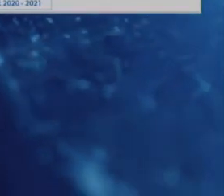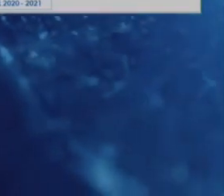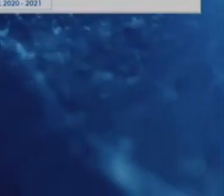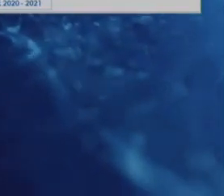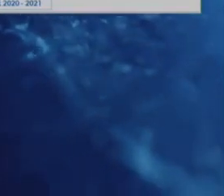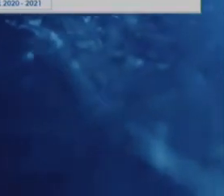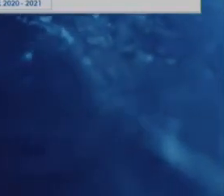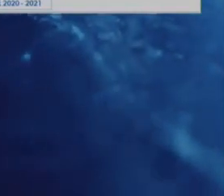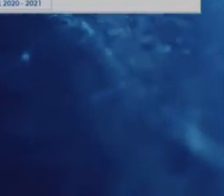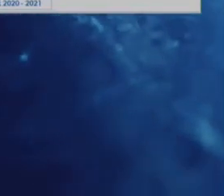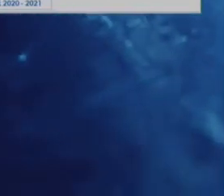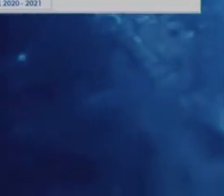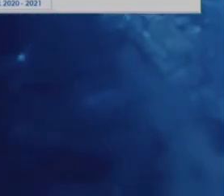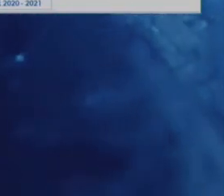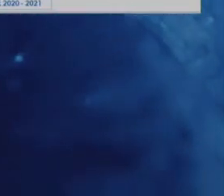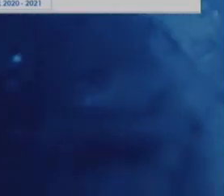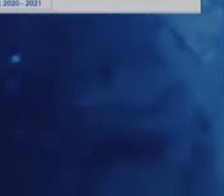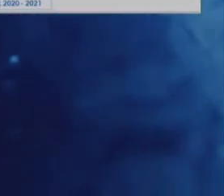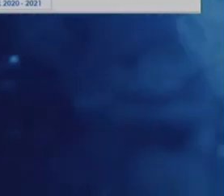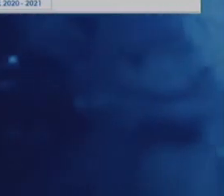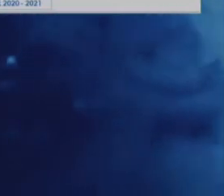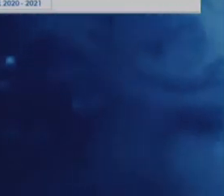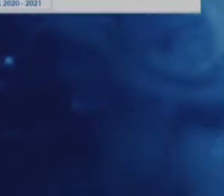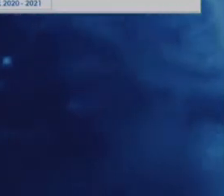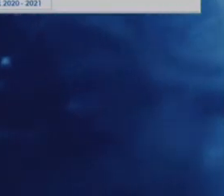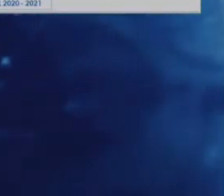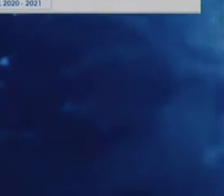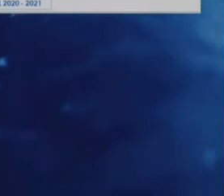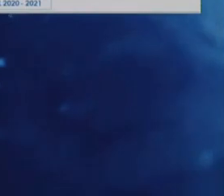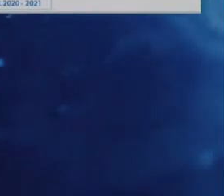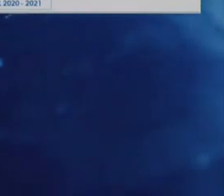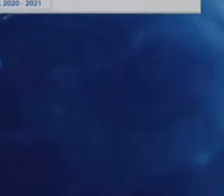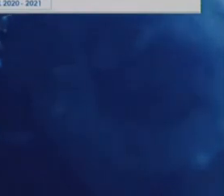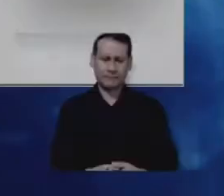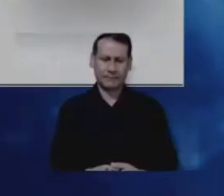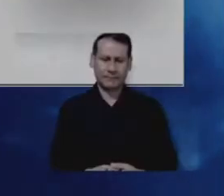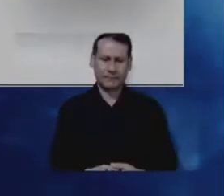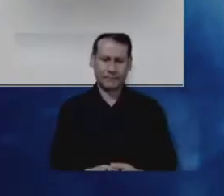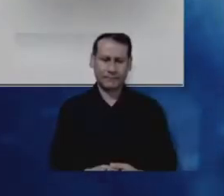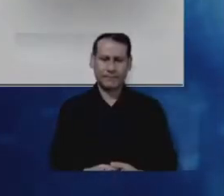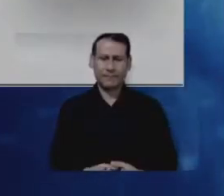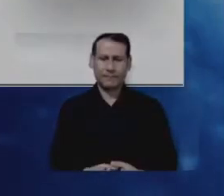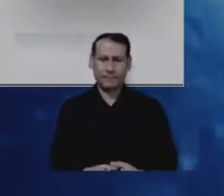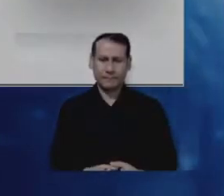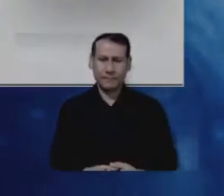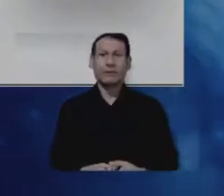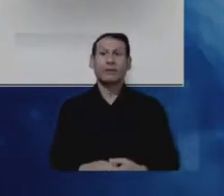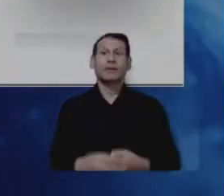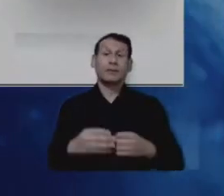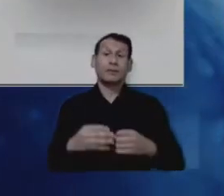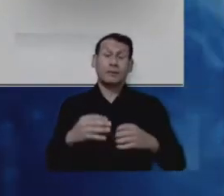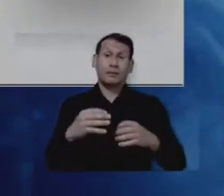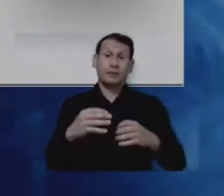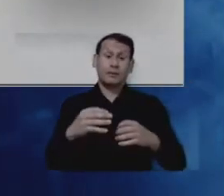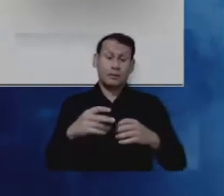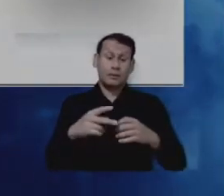¿sí? Eso significa atraso en la productividad, en la modernización de nuestro aparato